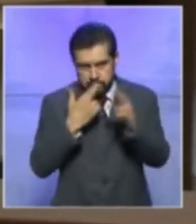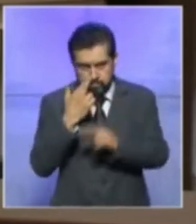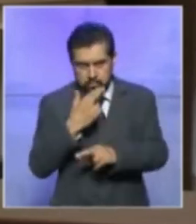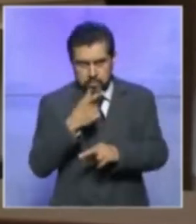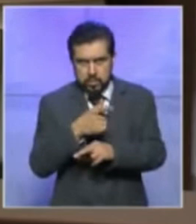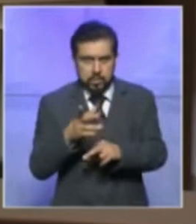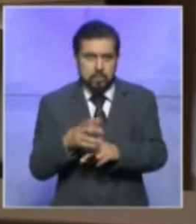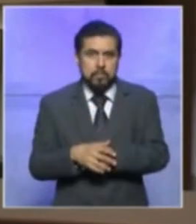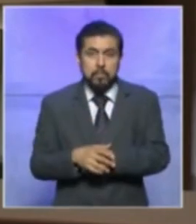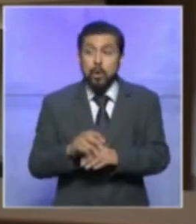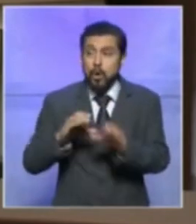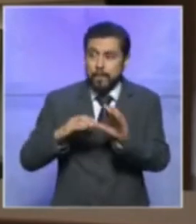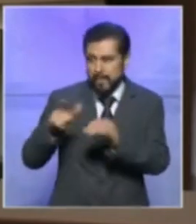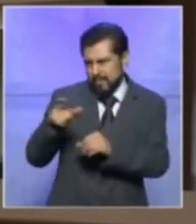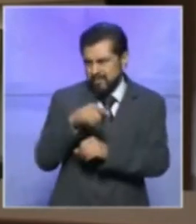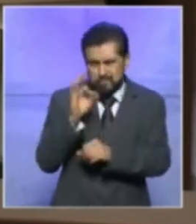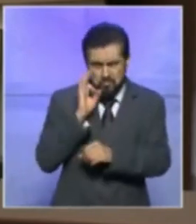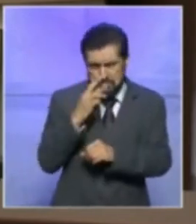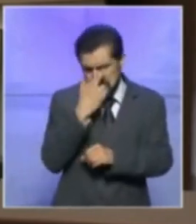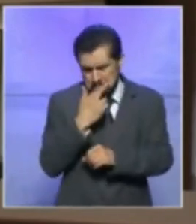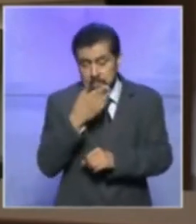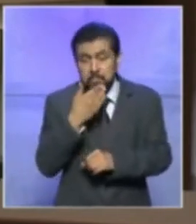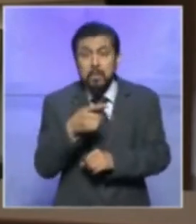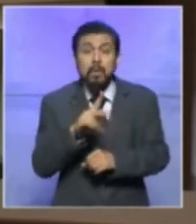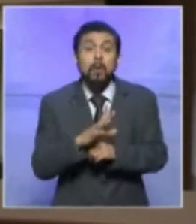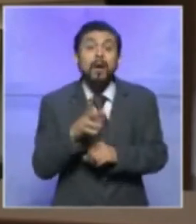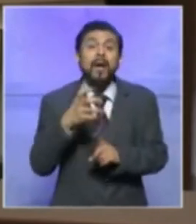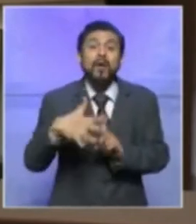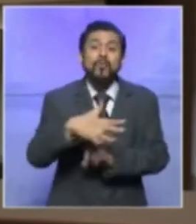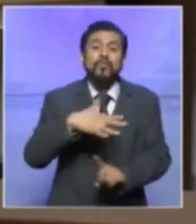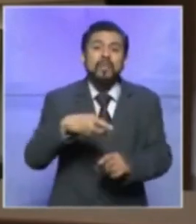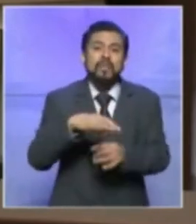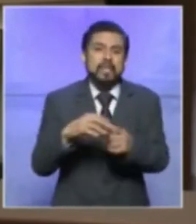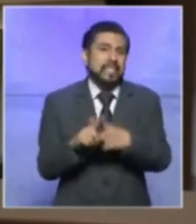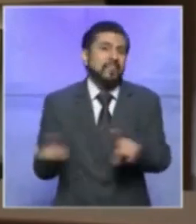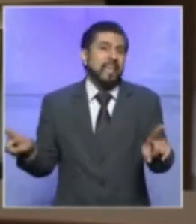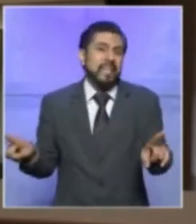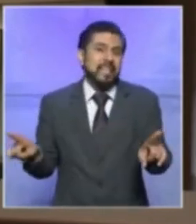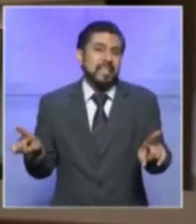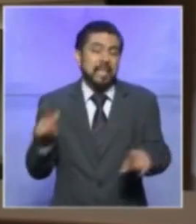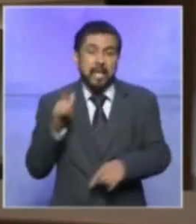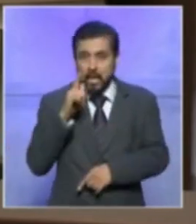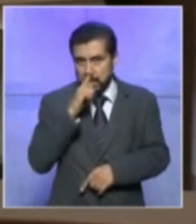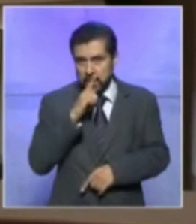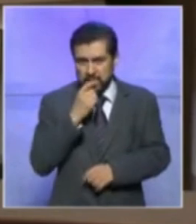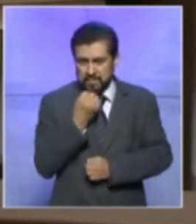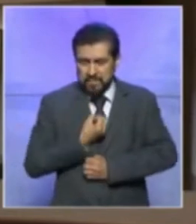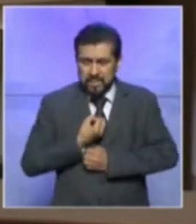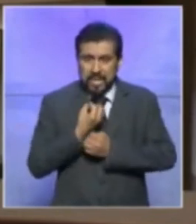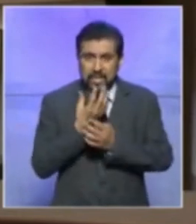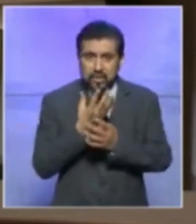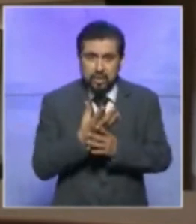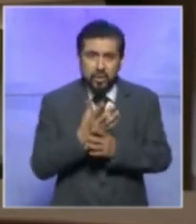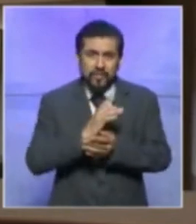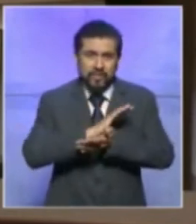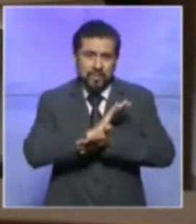la oportunidad de hacer notar que aunque no sea materia electoral, pues el lenguaje discriminatorio tiene que erradicarse del debate